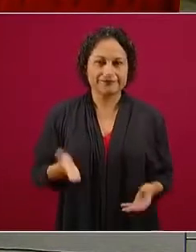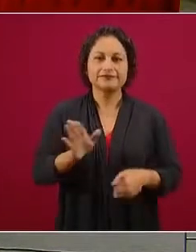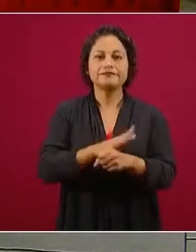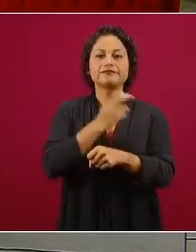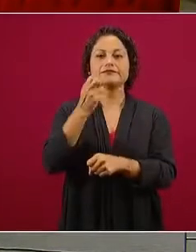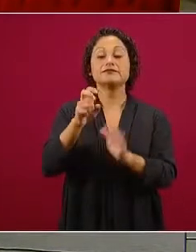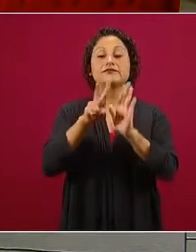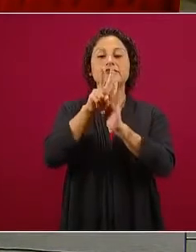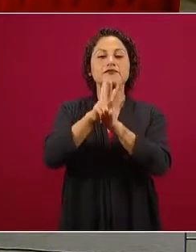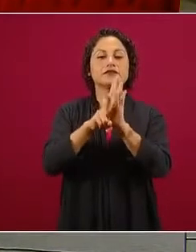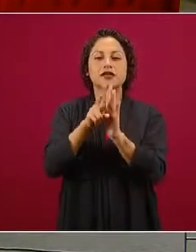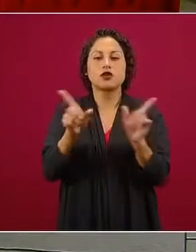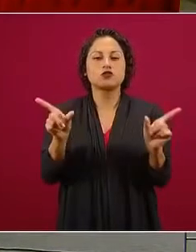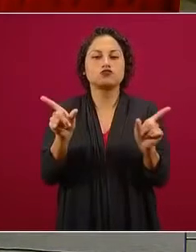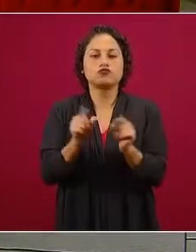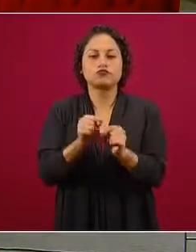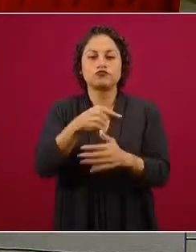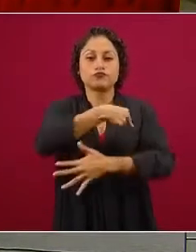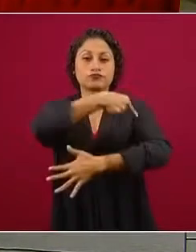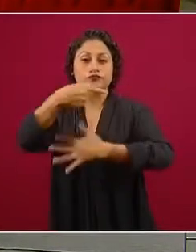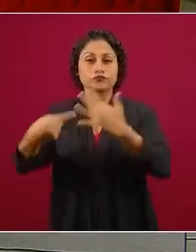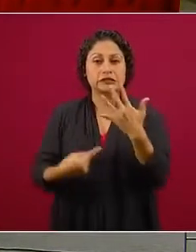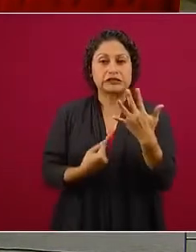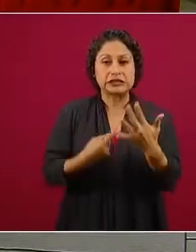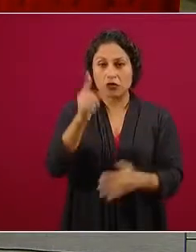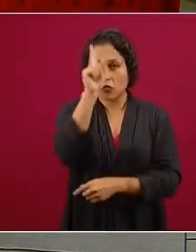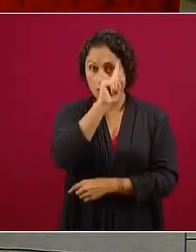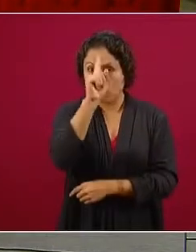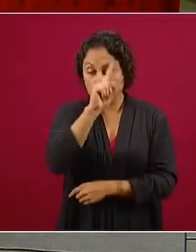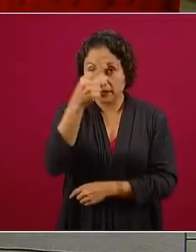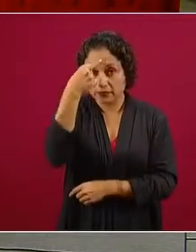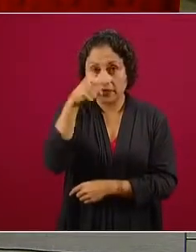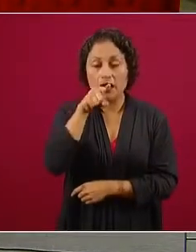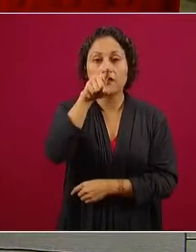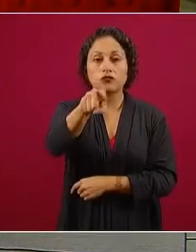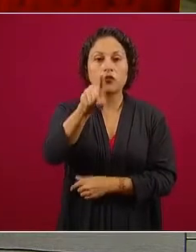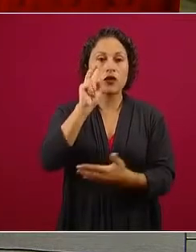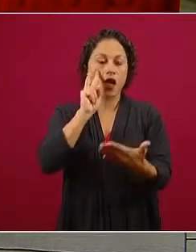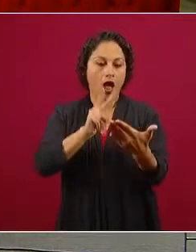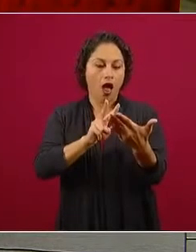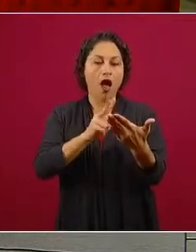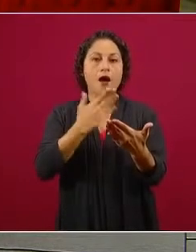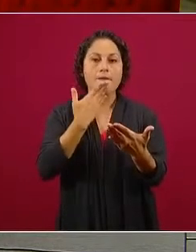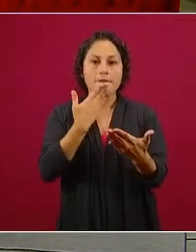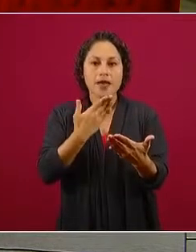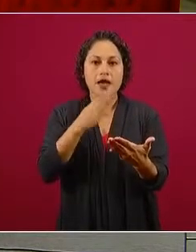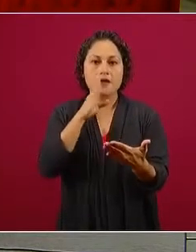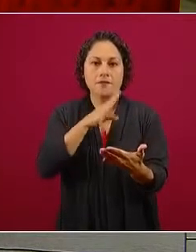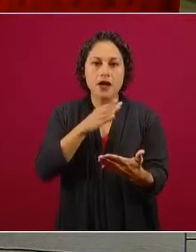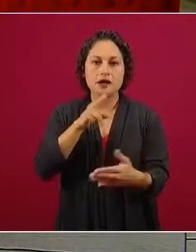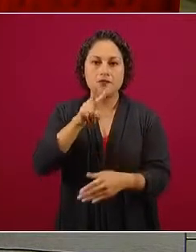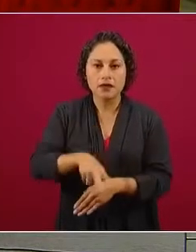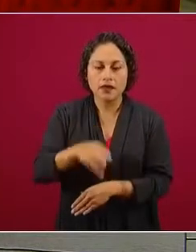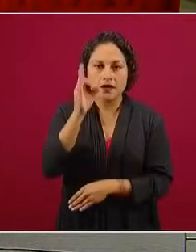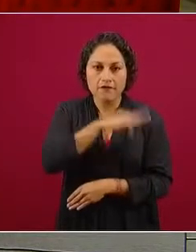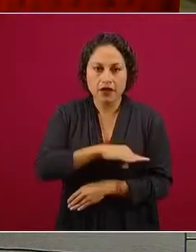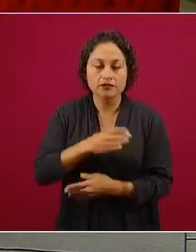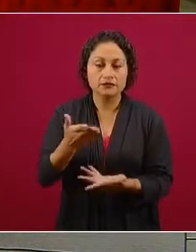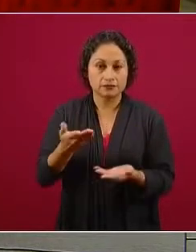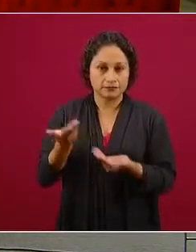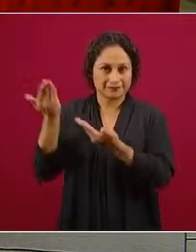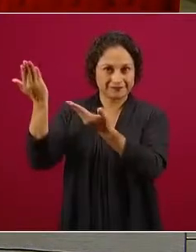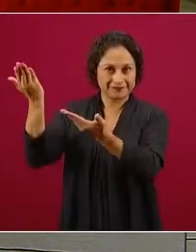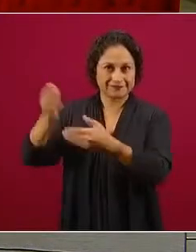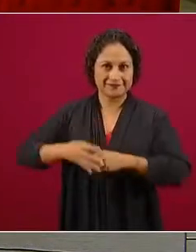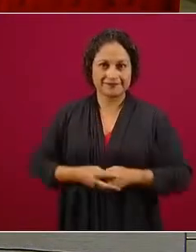5 pasos más importantes para poder identificar las noticias falsas y cómo hacerle. ¿Sí lo podemos transmitir?